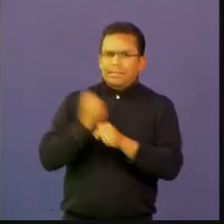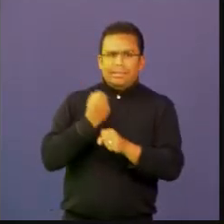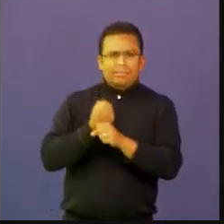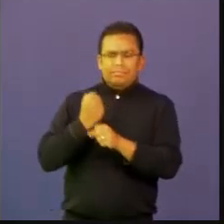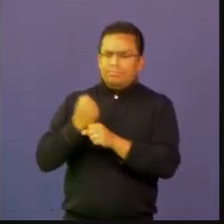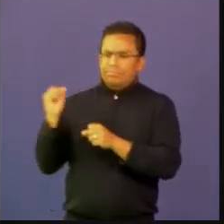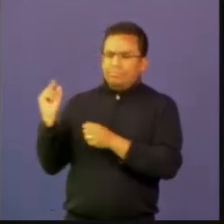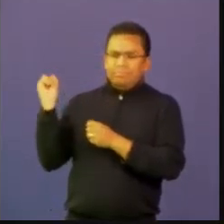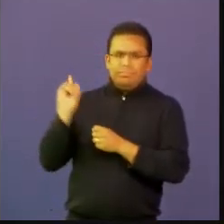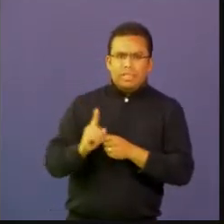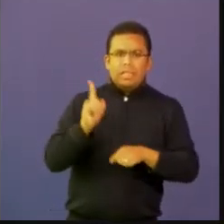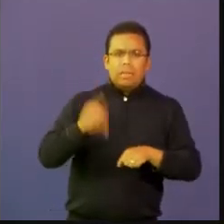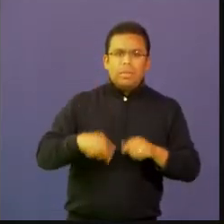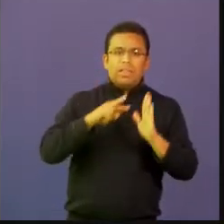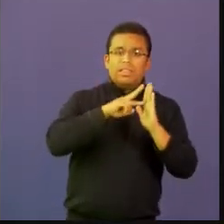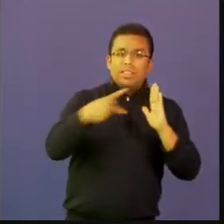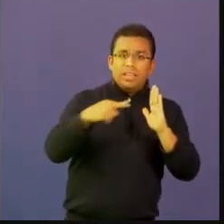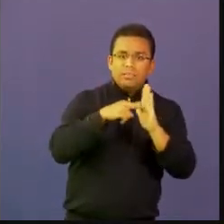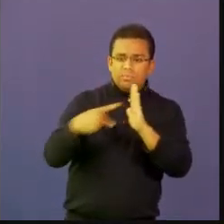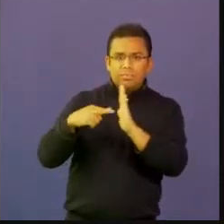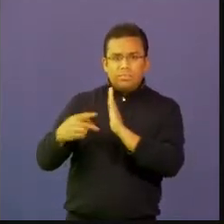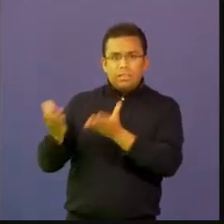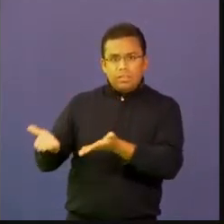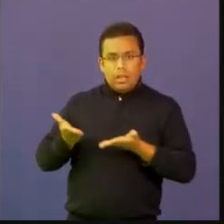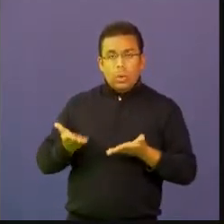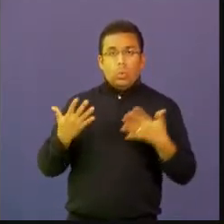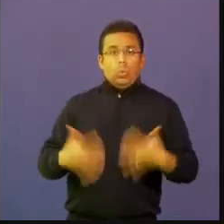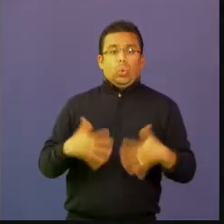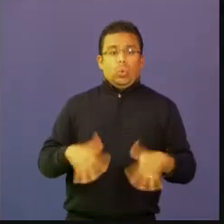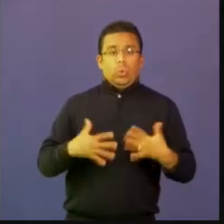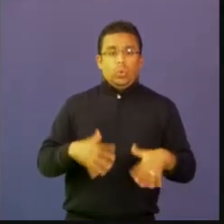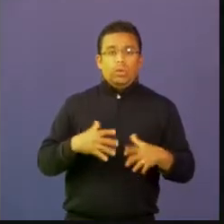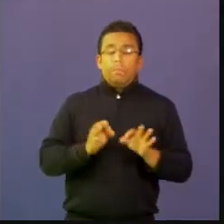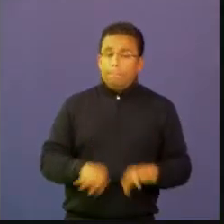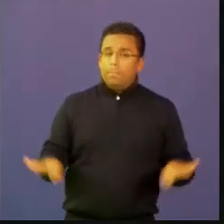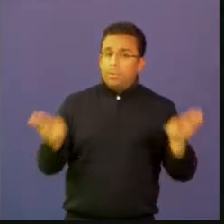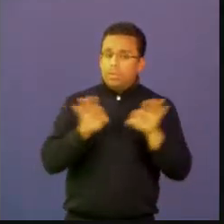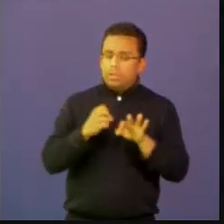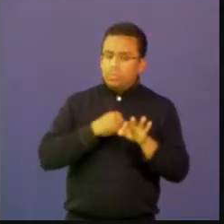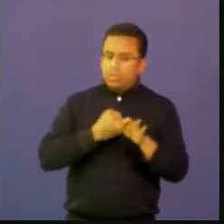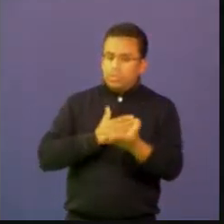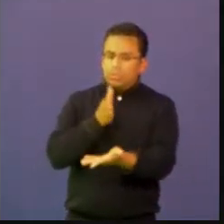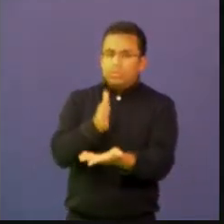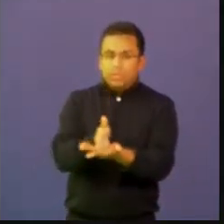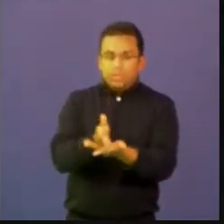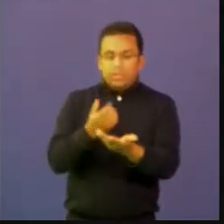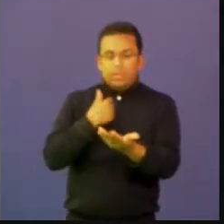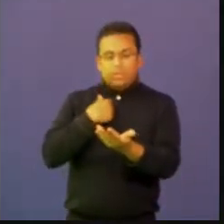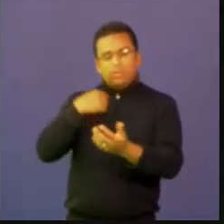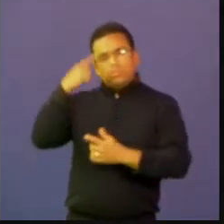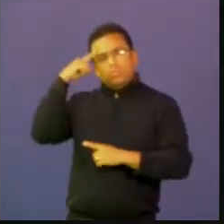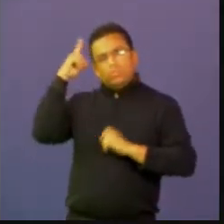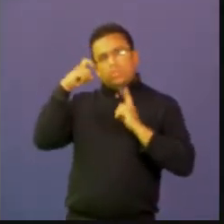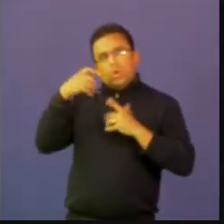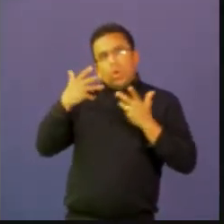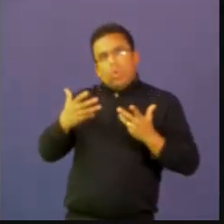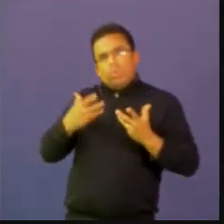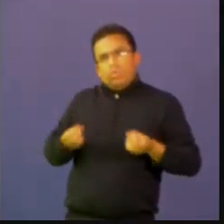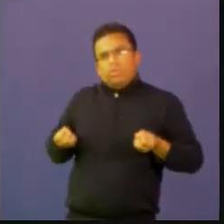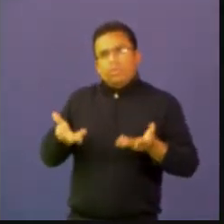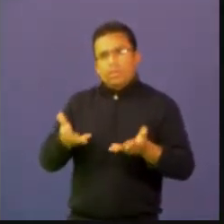tecnologías nos ofrecen una oportunidad realmente interesante al momento de pensar nuevas maneras,